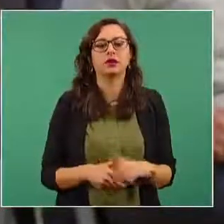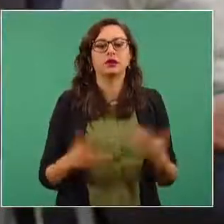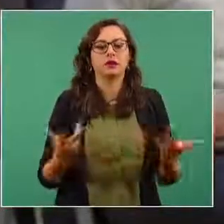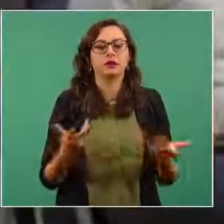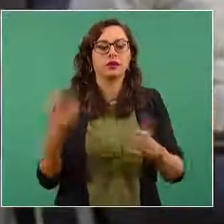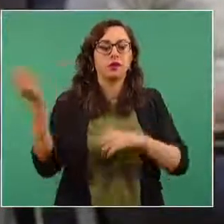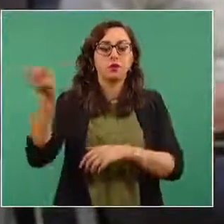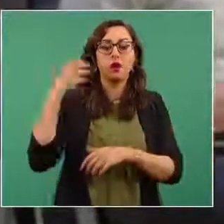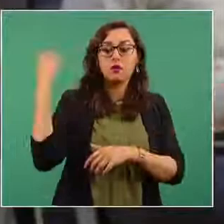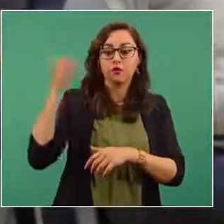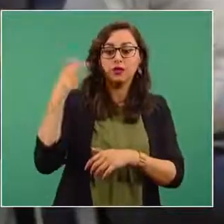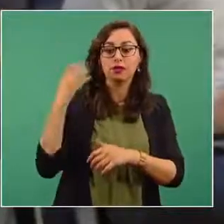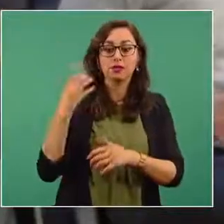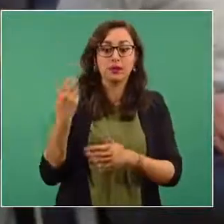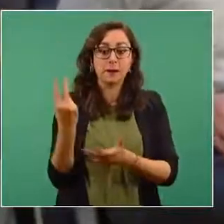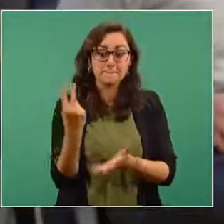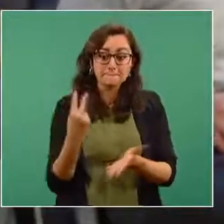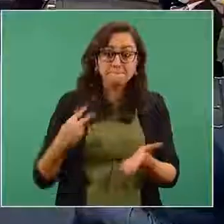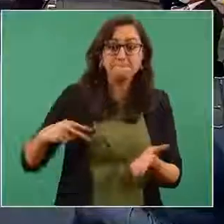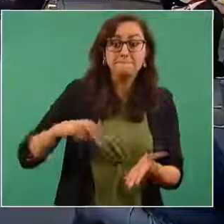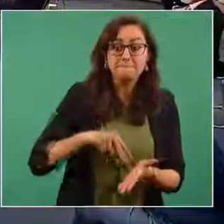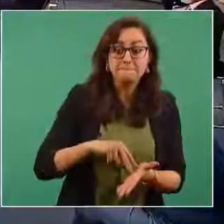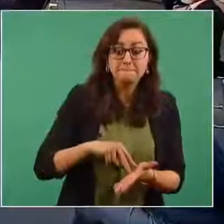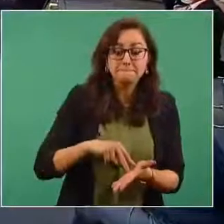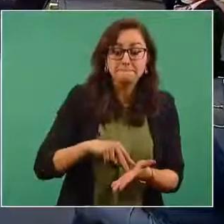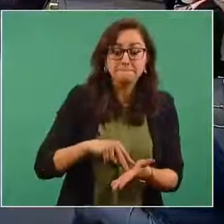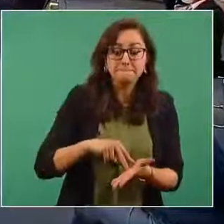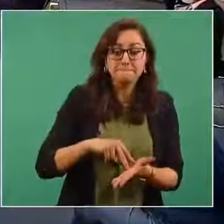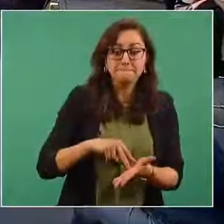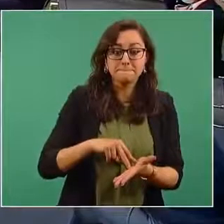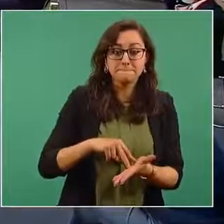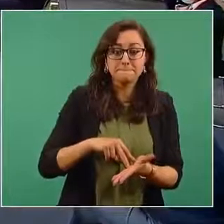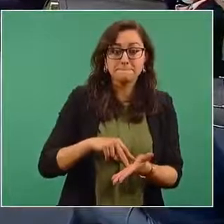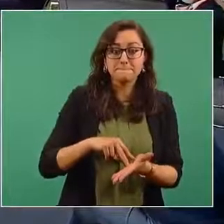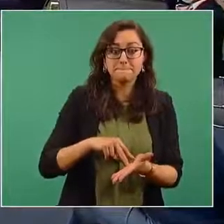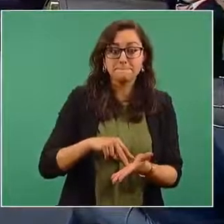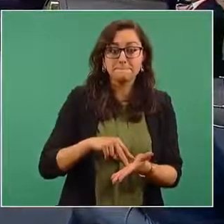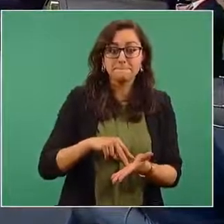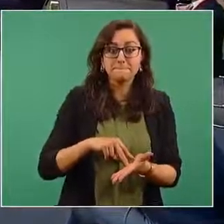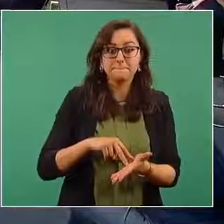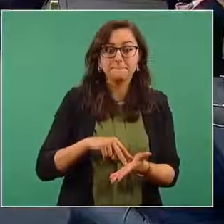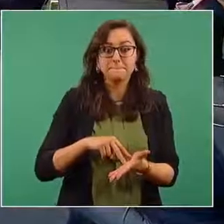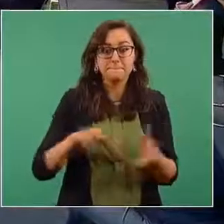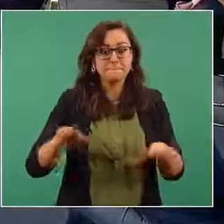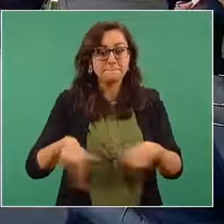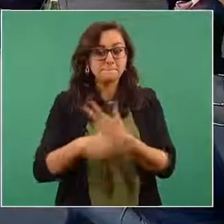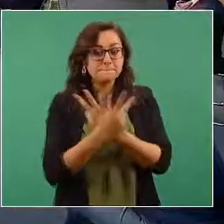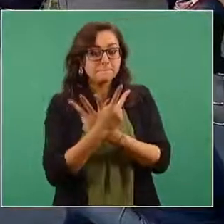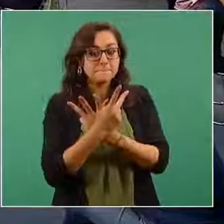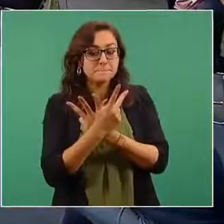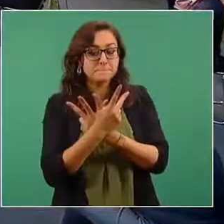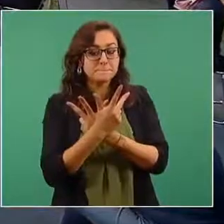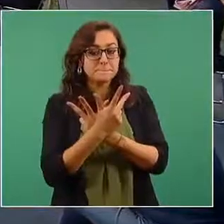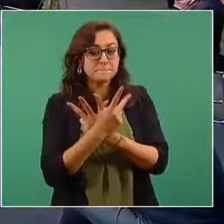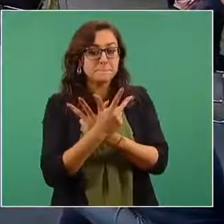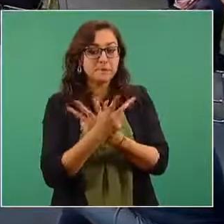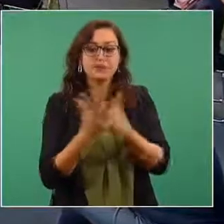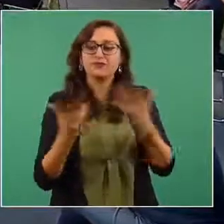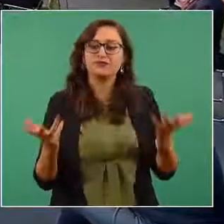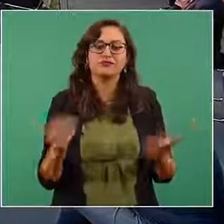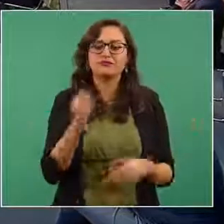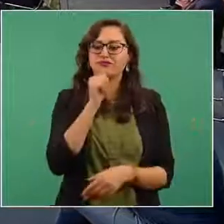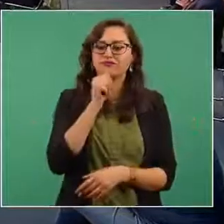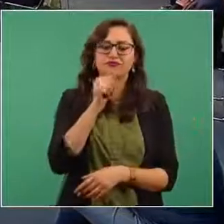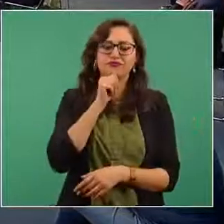presencial? ¿Está definido? Presencial, Para abril. no virtual. Sí, no se sabe. Todavía